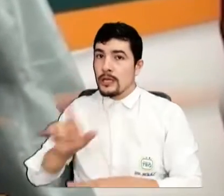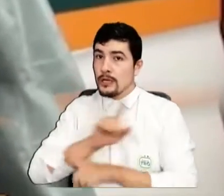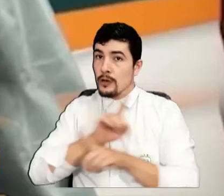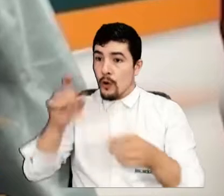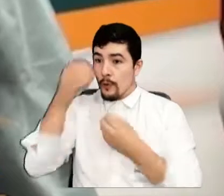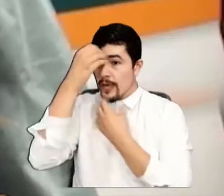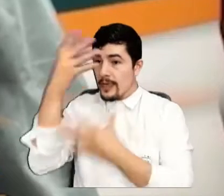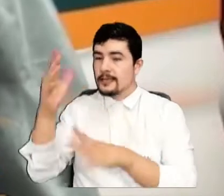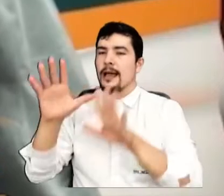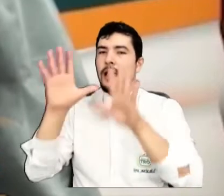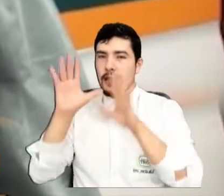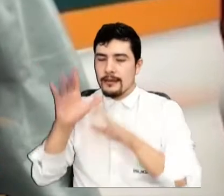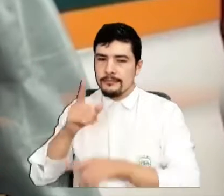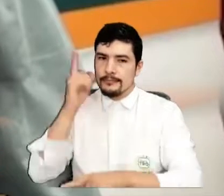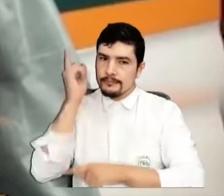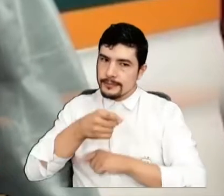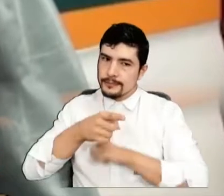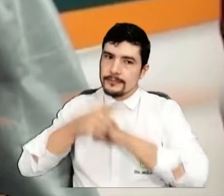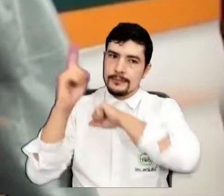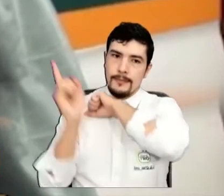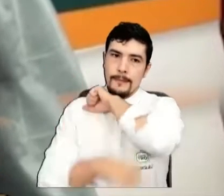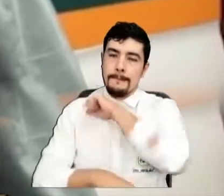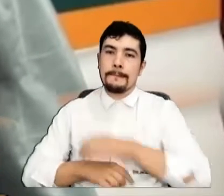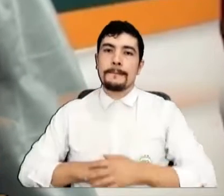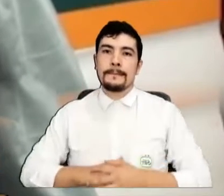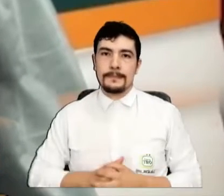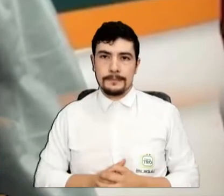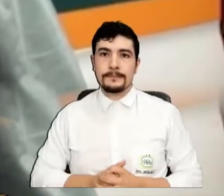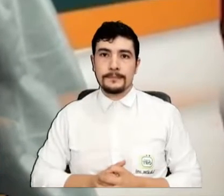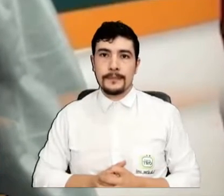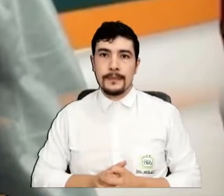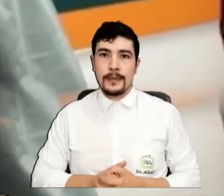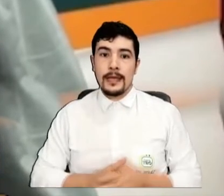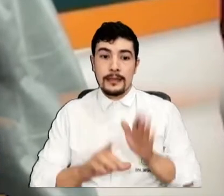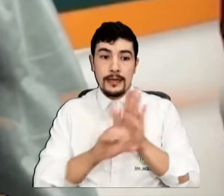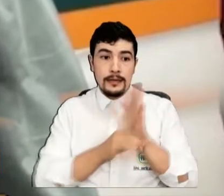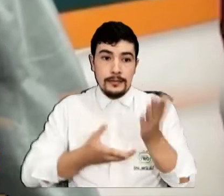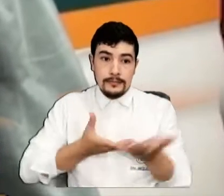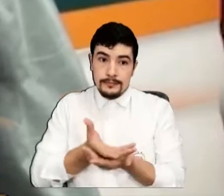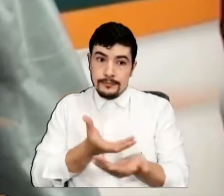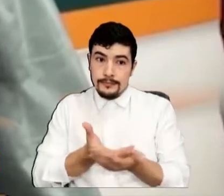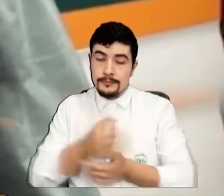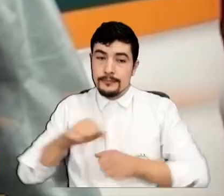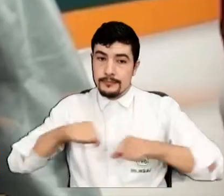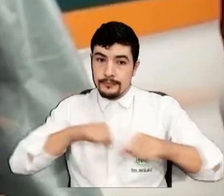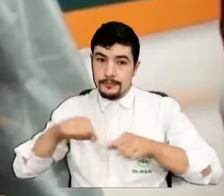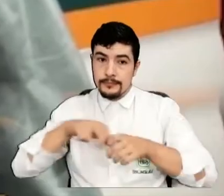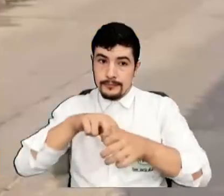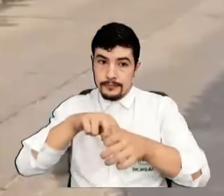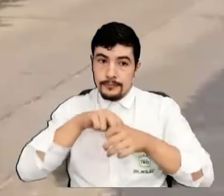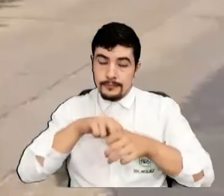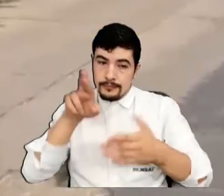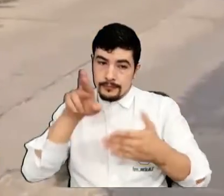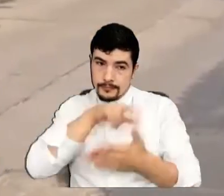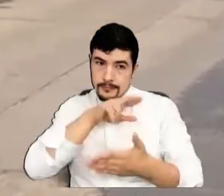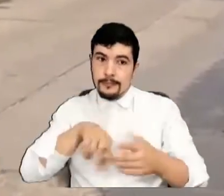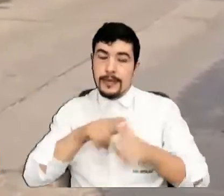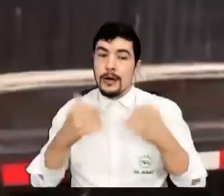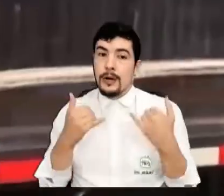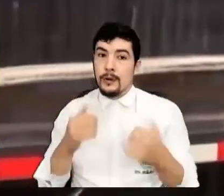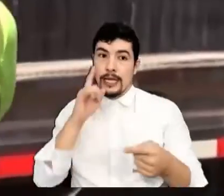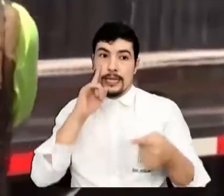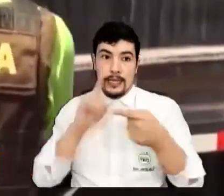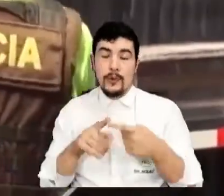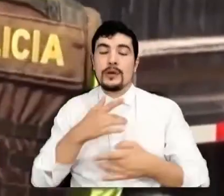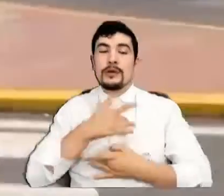un esquema de salud pública y pues por un tema de contener la pandemia que de momento pues está decretada a nivel nacional y mundial. Ocaña,